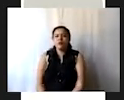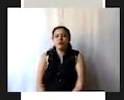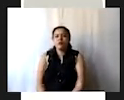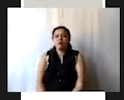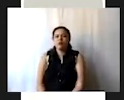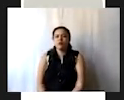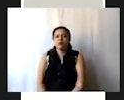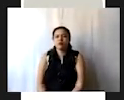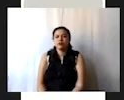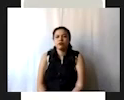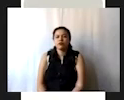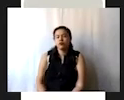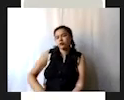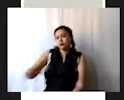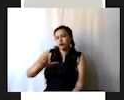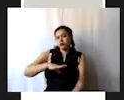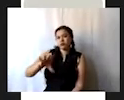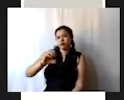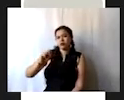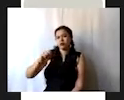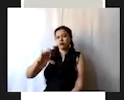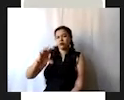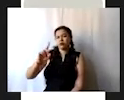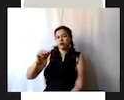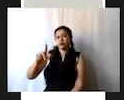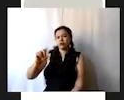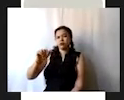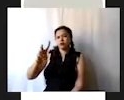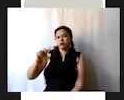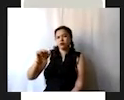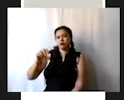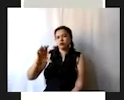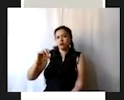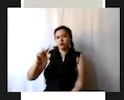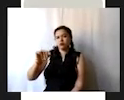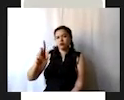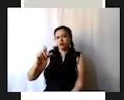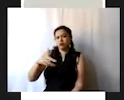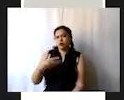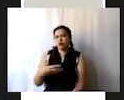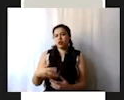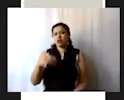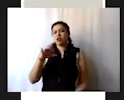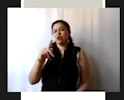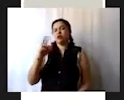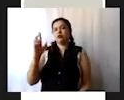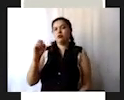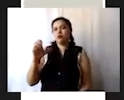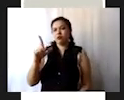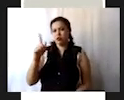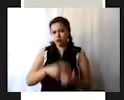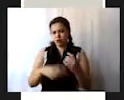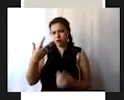De la sociedad civil en conformidad con el principio de Estambul aprobado en 2010 en cuanto a las actividades